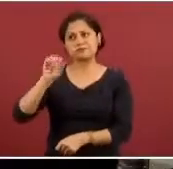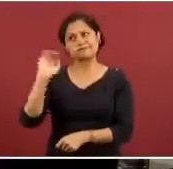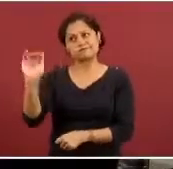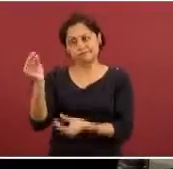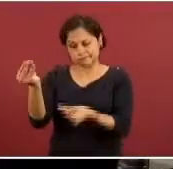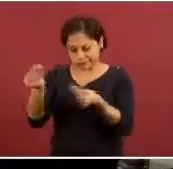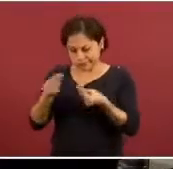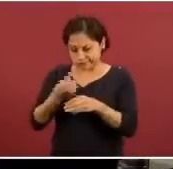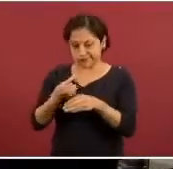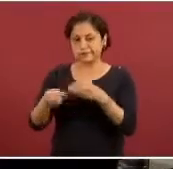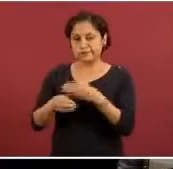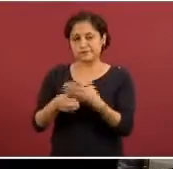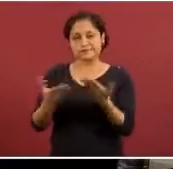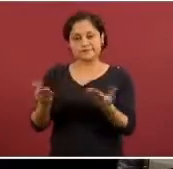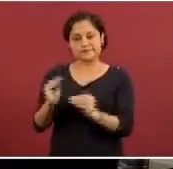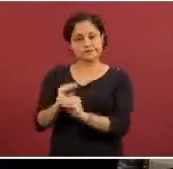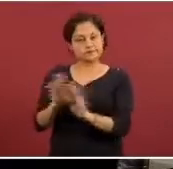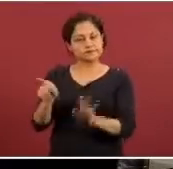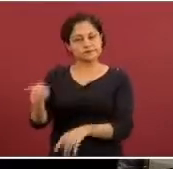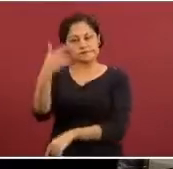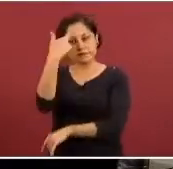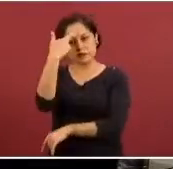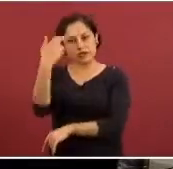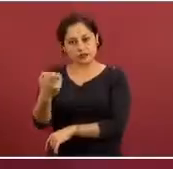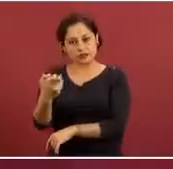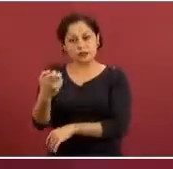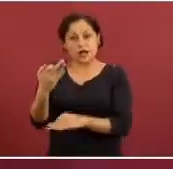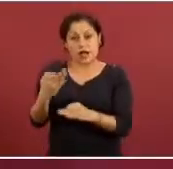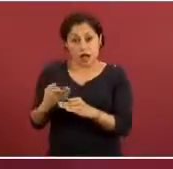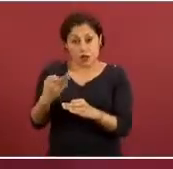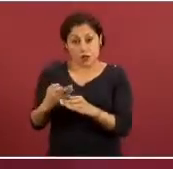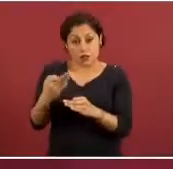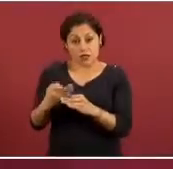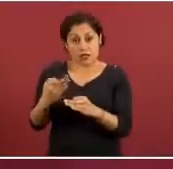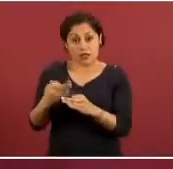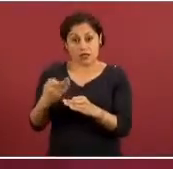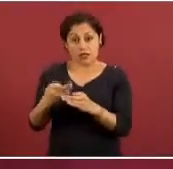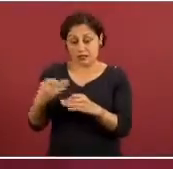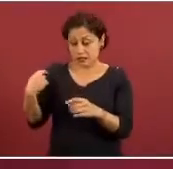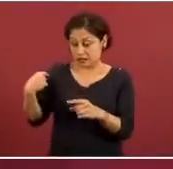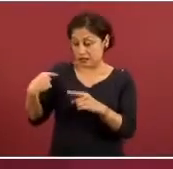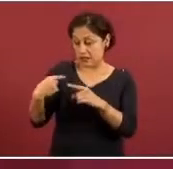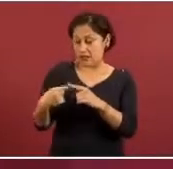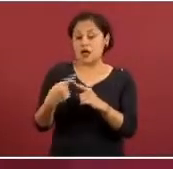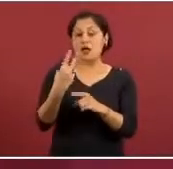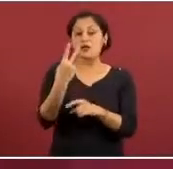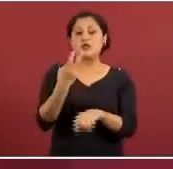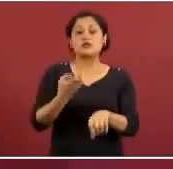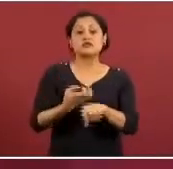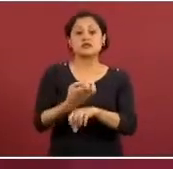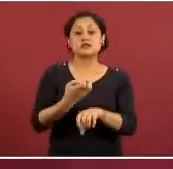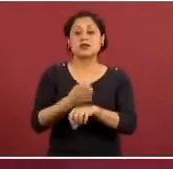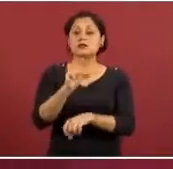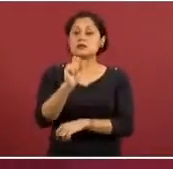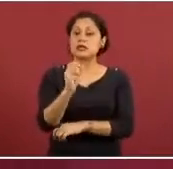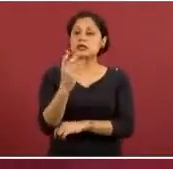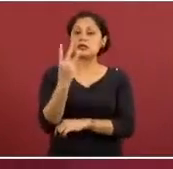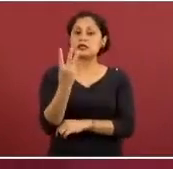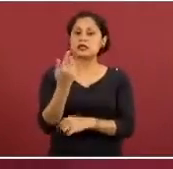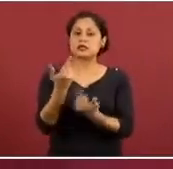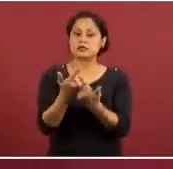hoy sumamos 23 manifestaciones en 2 estados. Reclaman lo